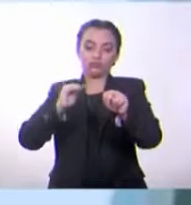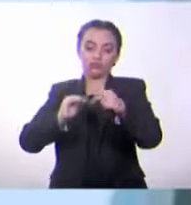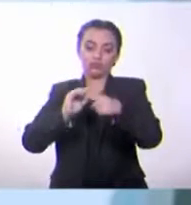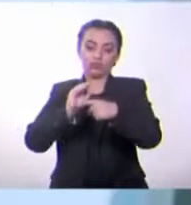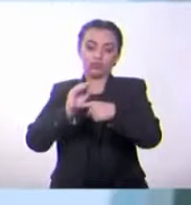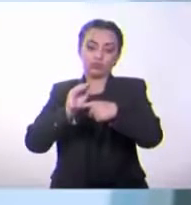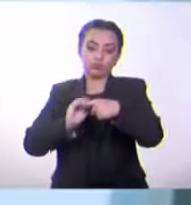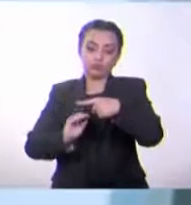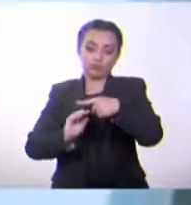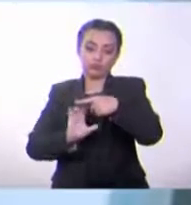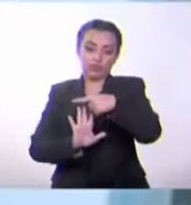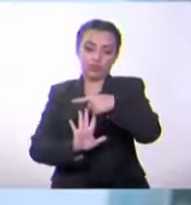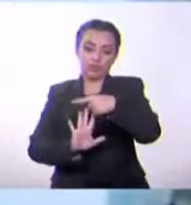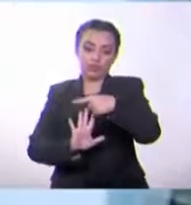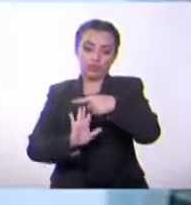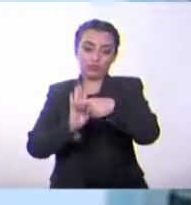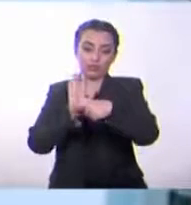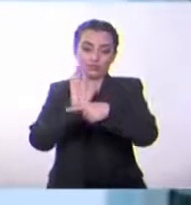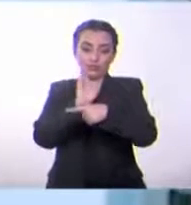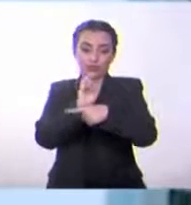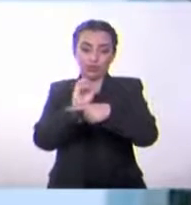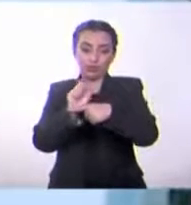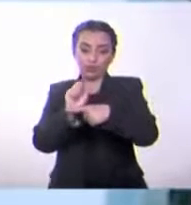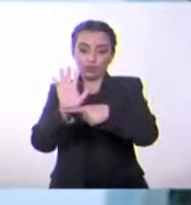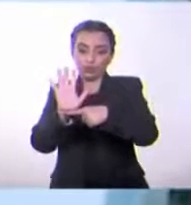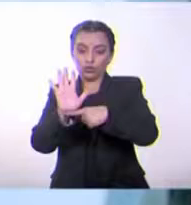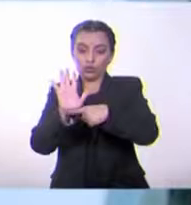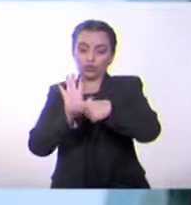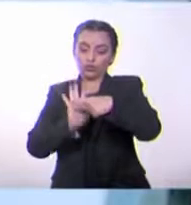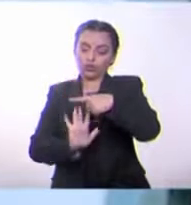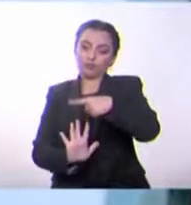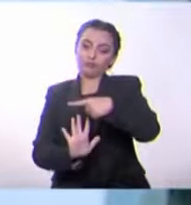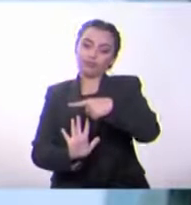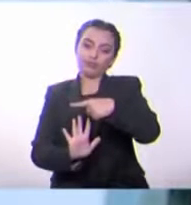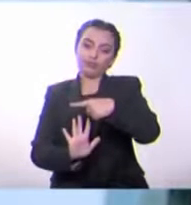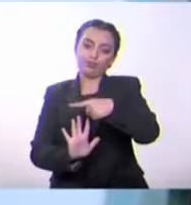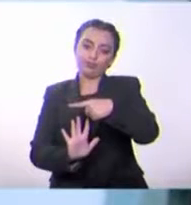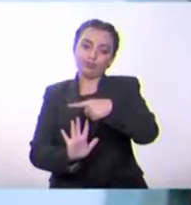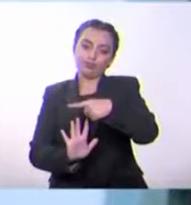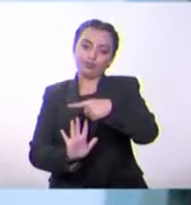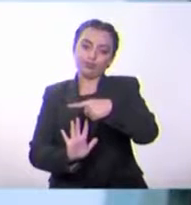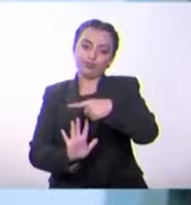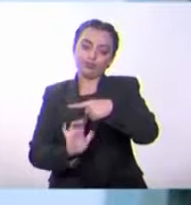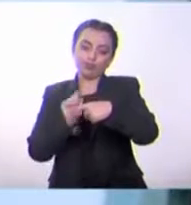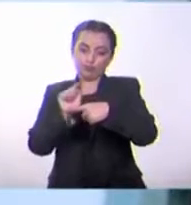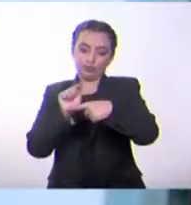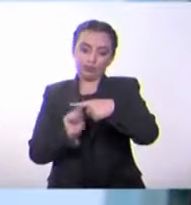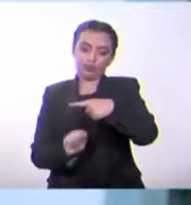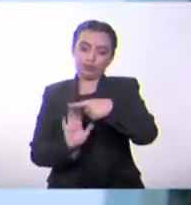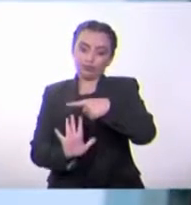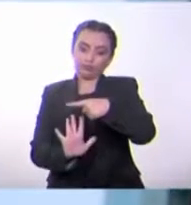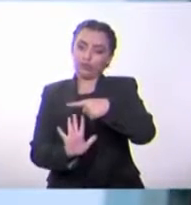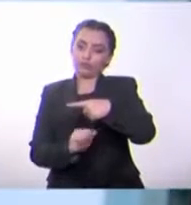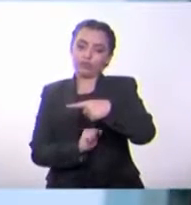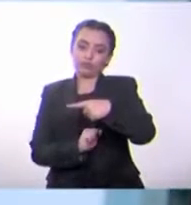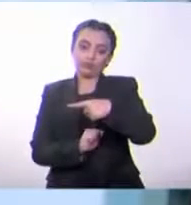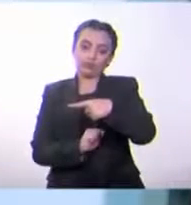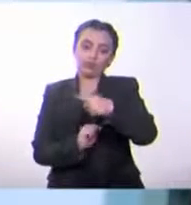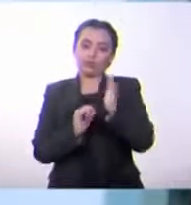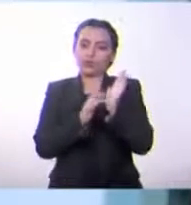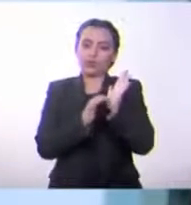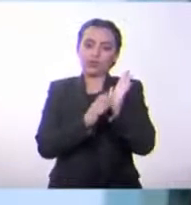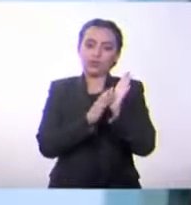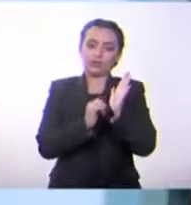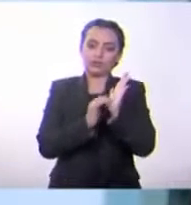Entonces, la normalidad va a ser igual a 0.5 entre 5. Eso